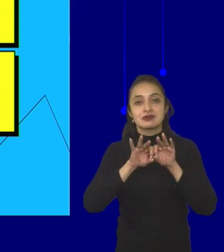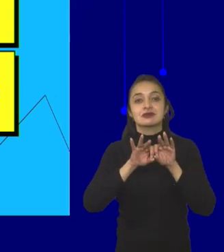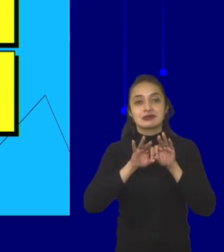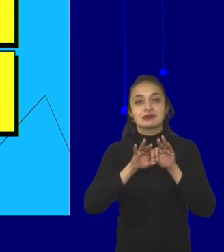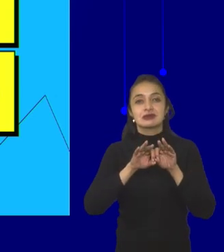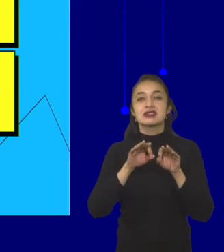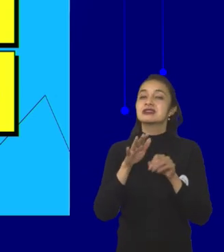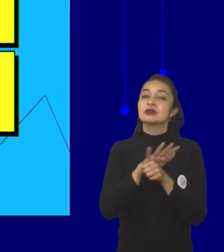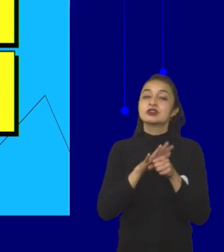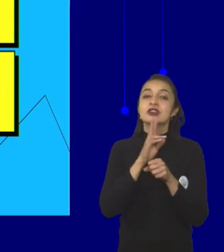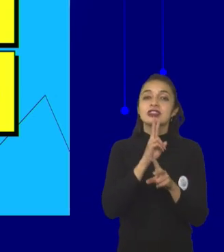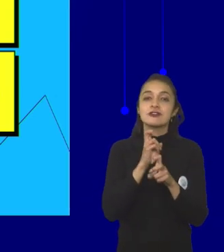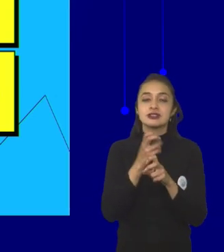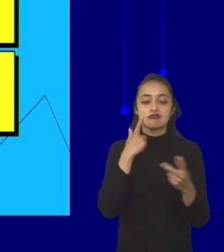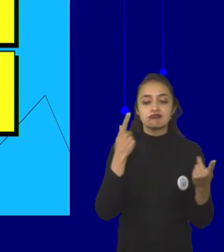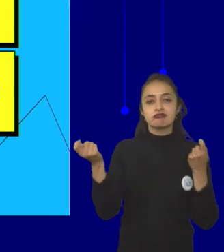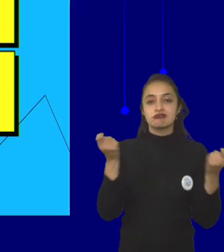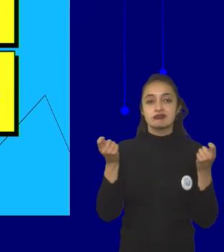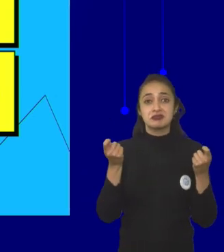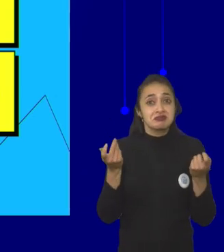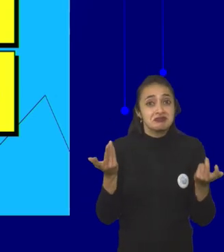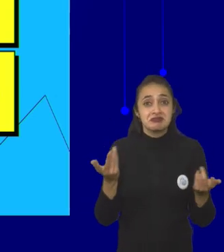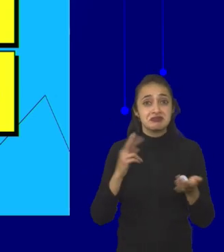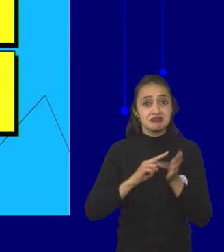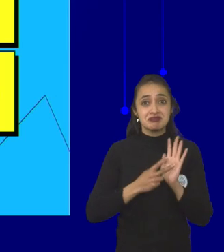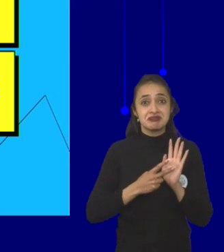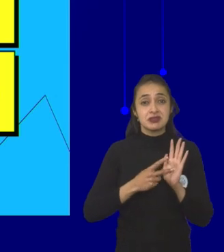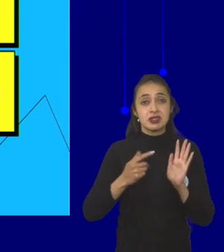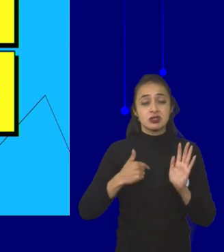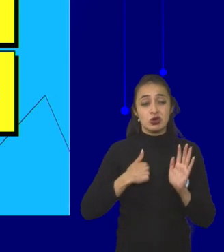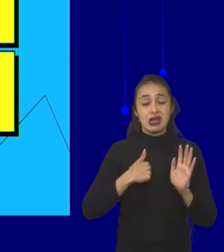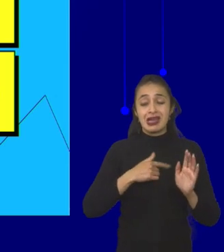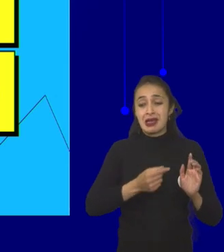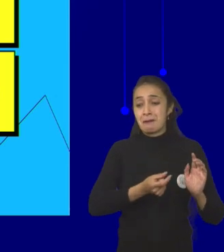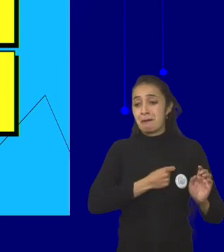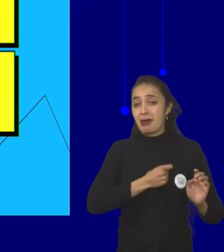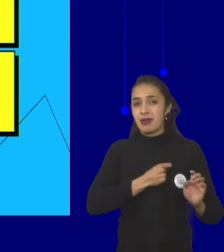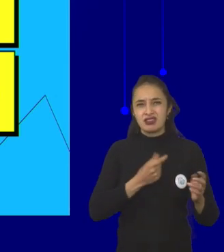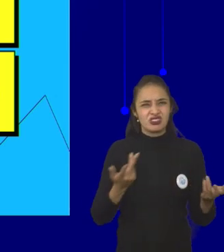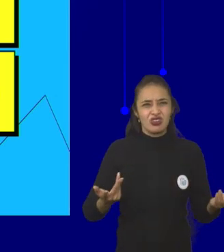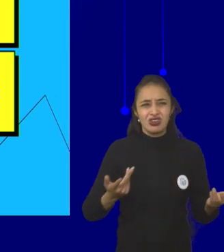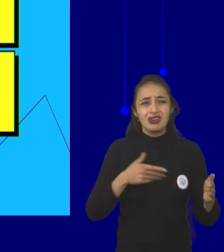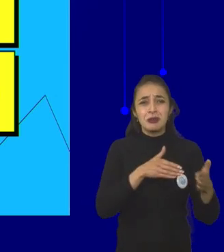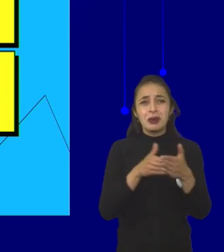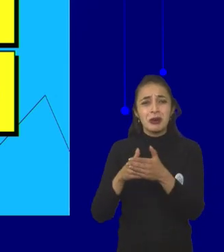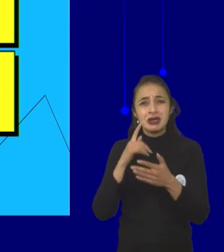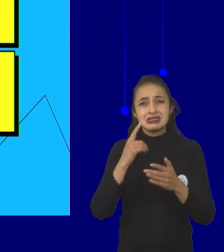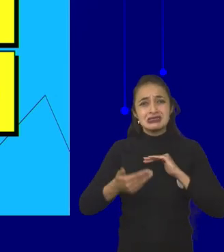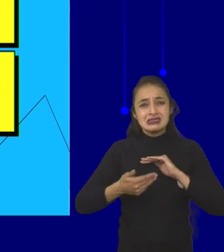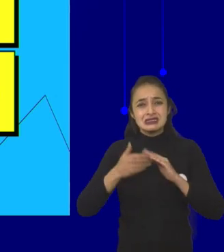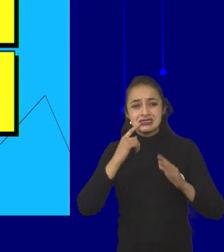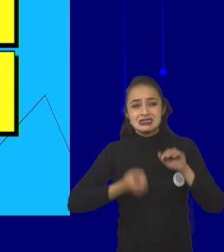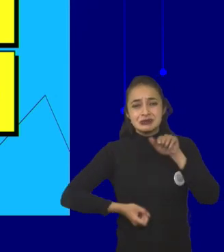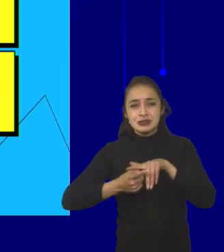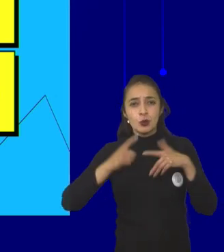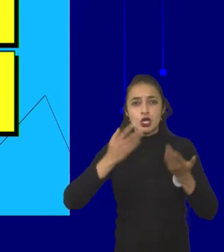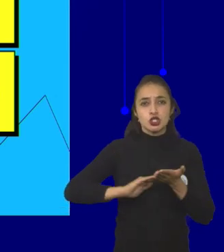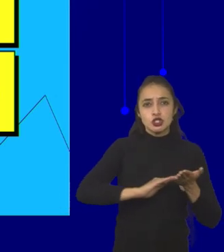manejar crisis. Y manejar crisis es que a uno nada lo puede tomar personal y todo hay que superarlo. Crisis minuto a